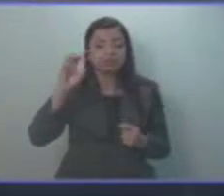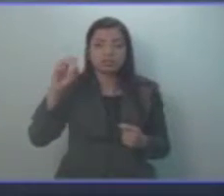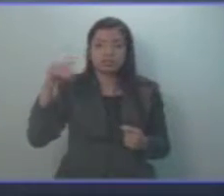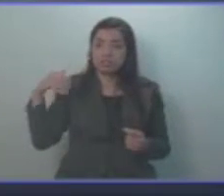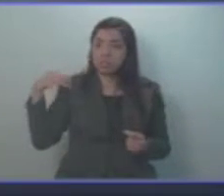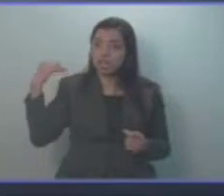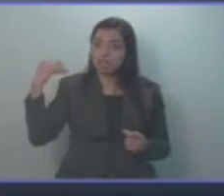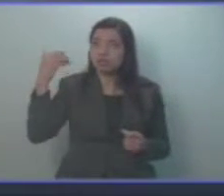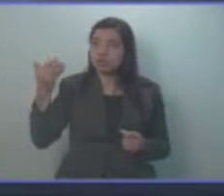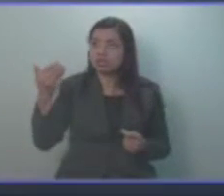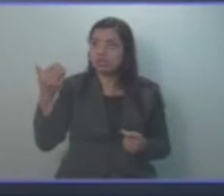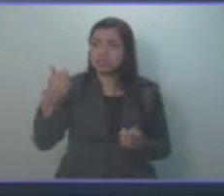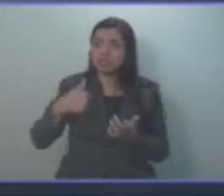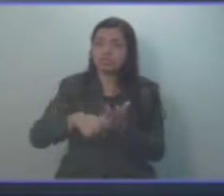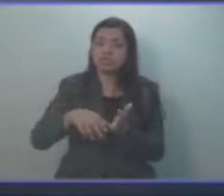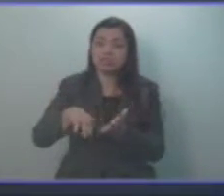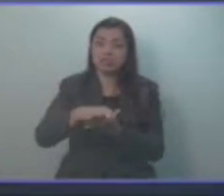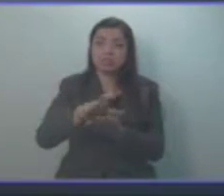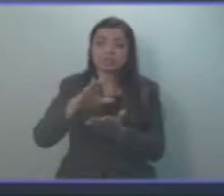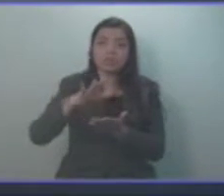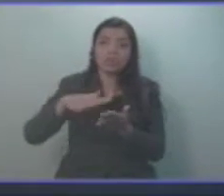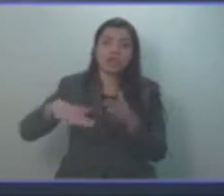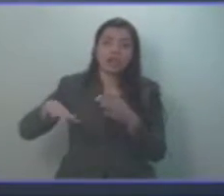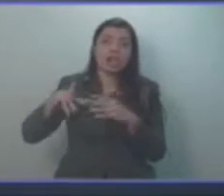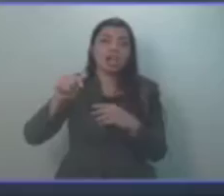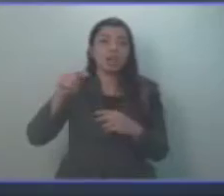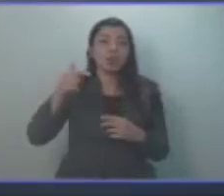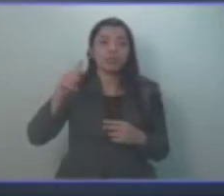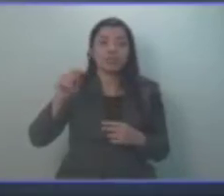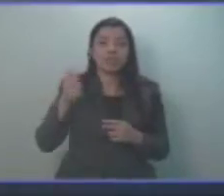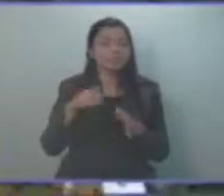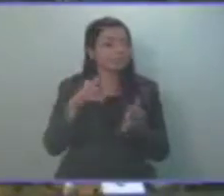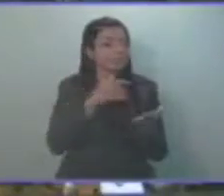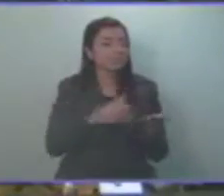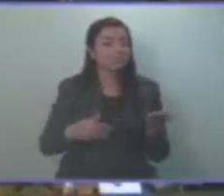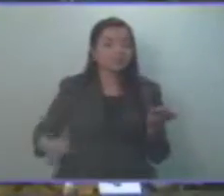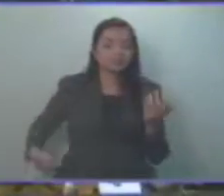ciudad del municipio de La Laguna. Gracias, señor presidente. Tiene la palabra.